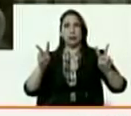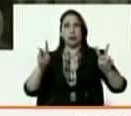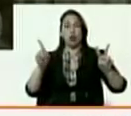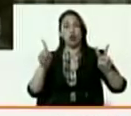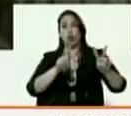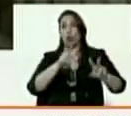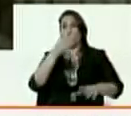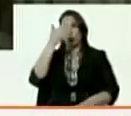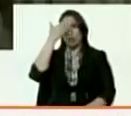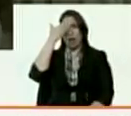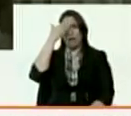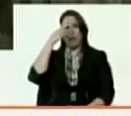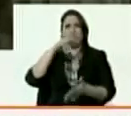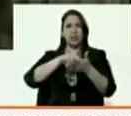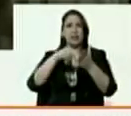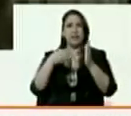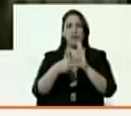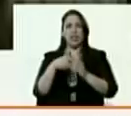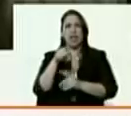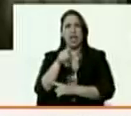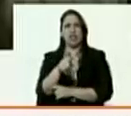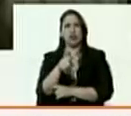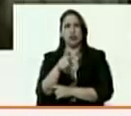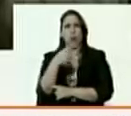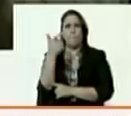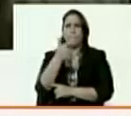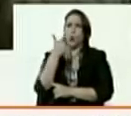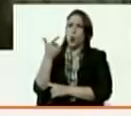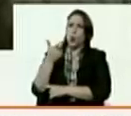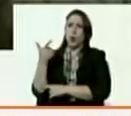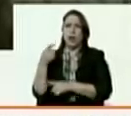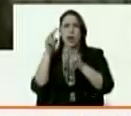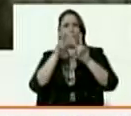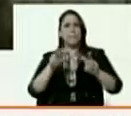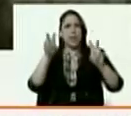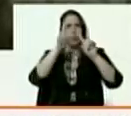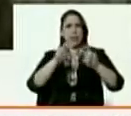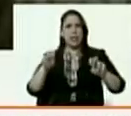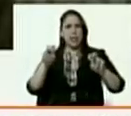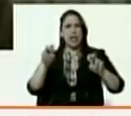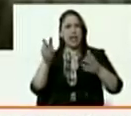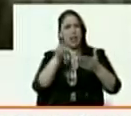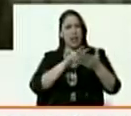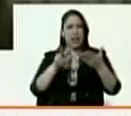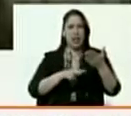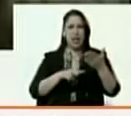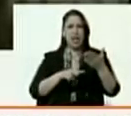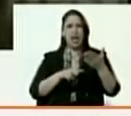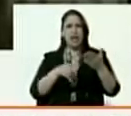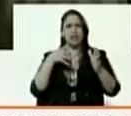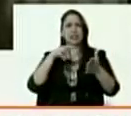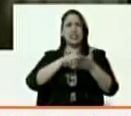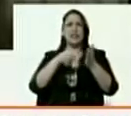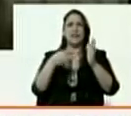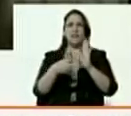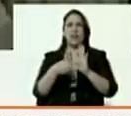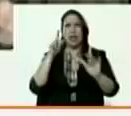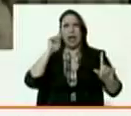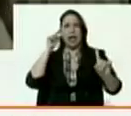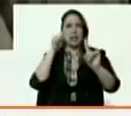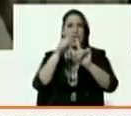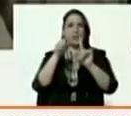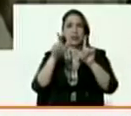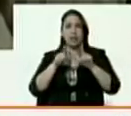saben lo que es eso, busquen, investiguen, lean lo que significa el alcance de ser una zona de